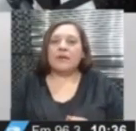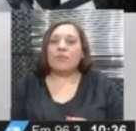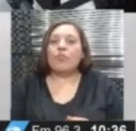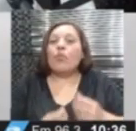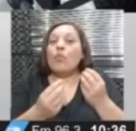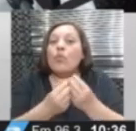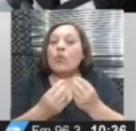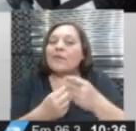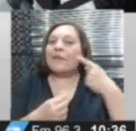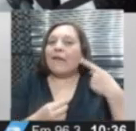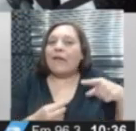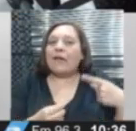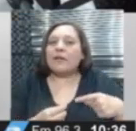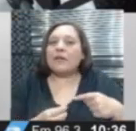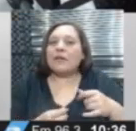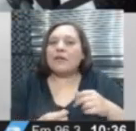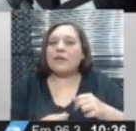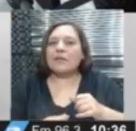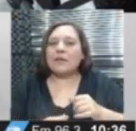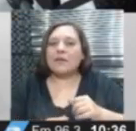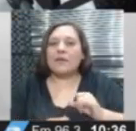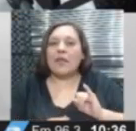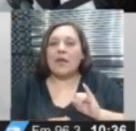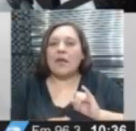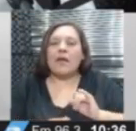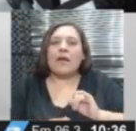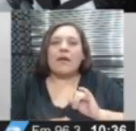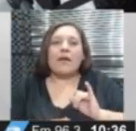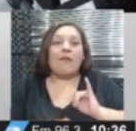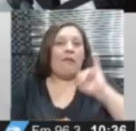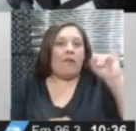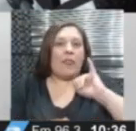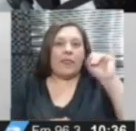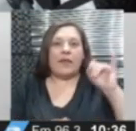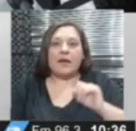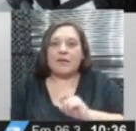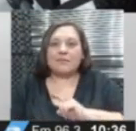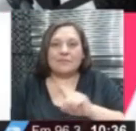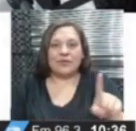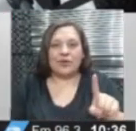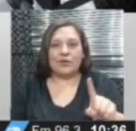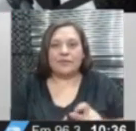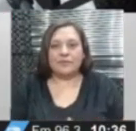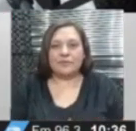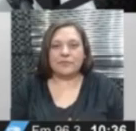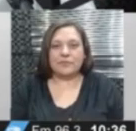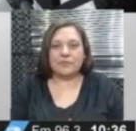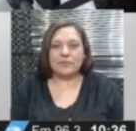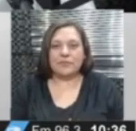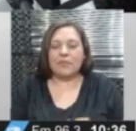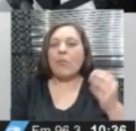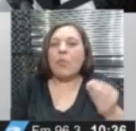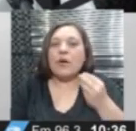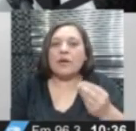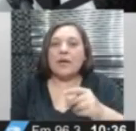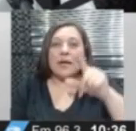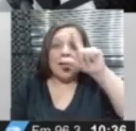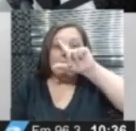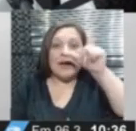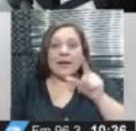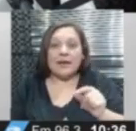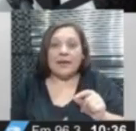realidad si vamos a hondar en el tema no lo es tanto así y Argentina Lamentablemente tiene una una una